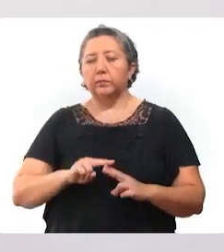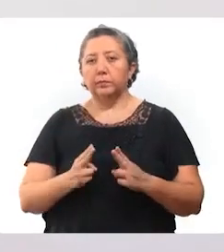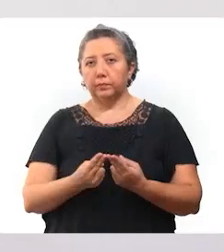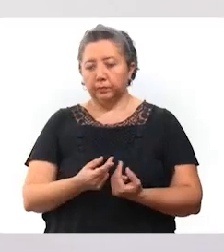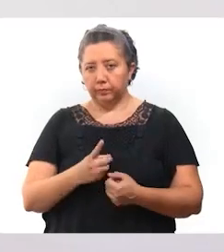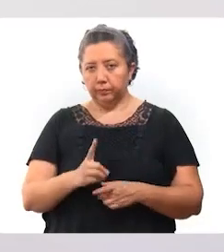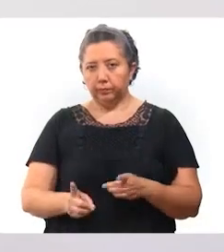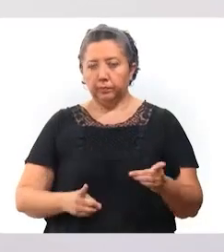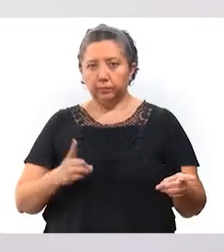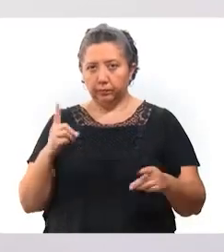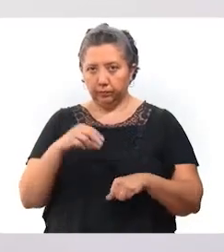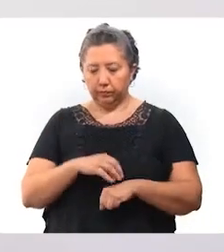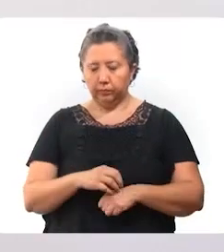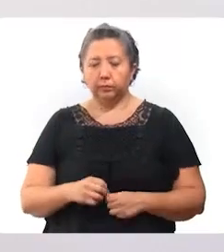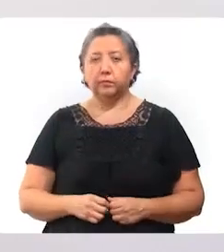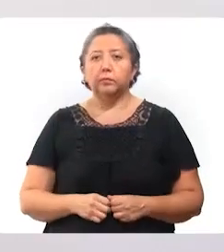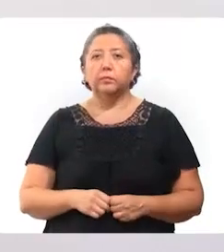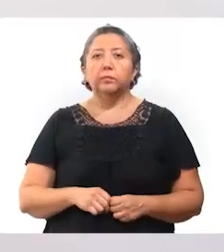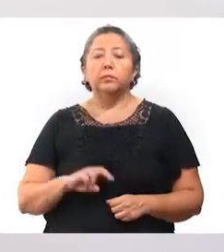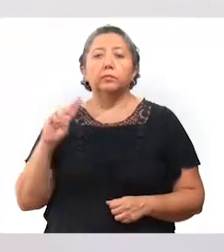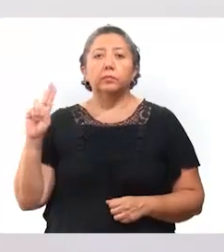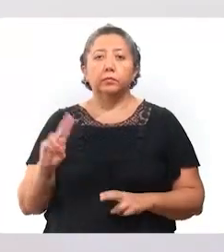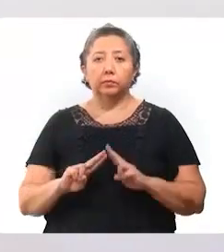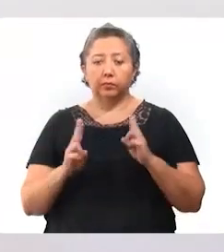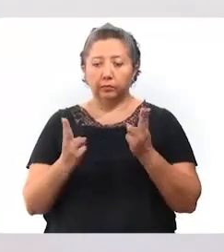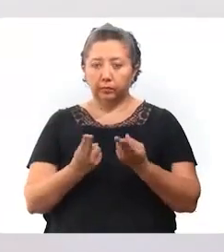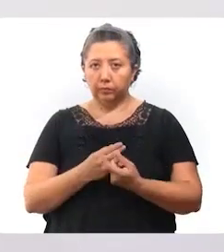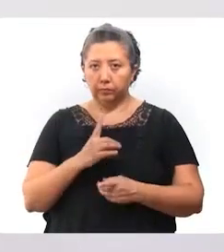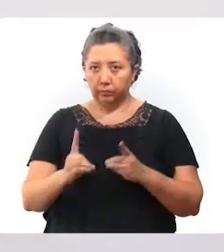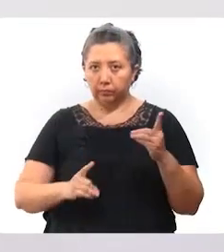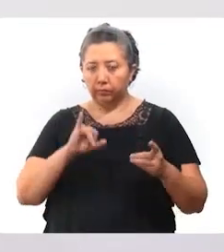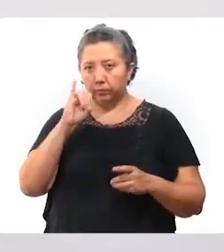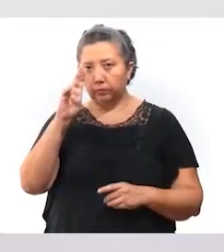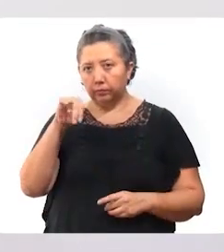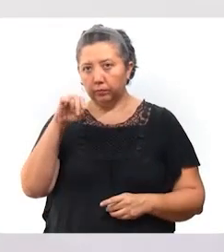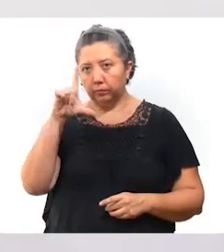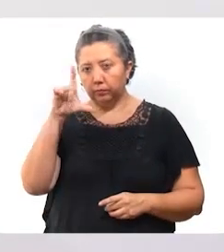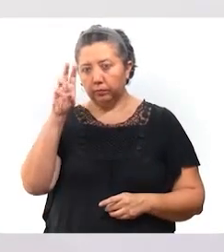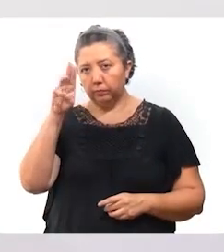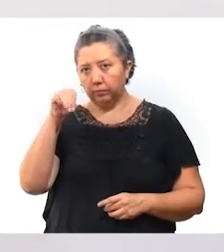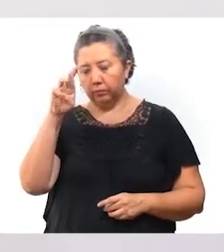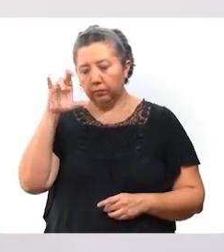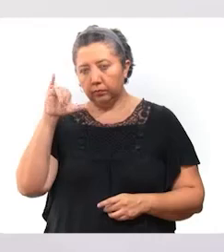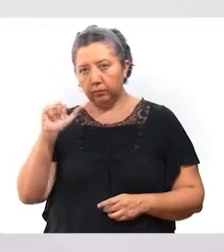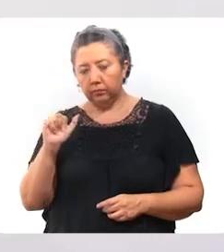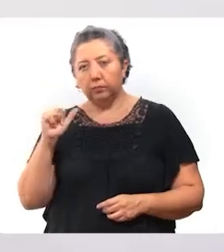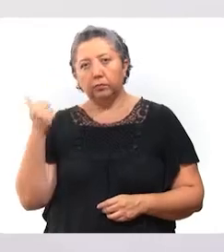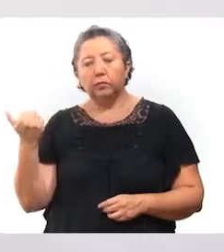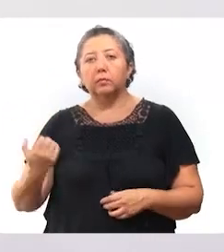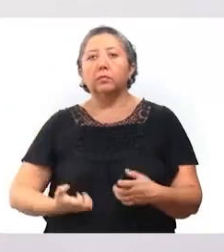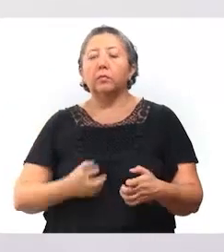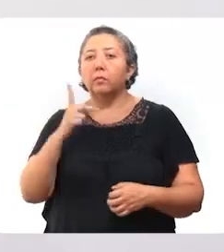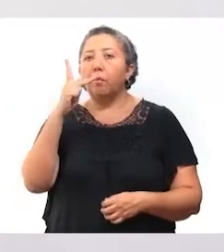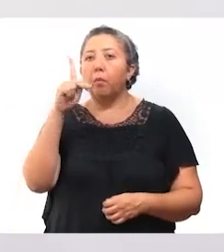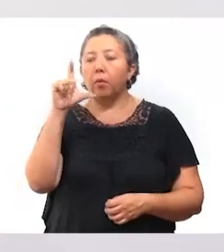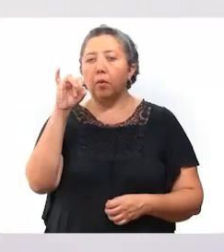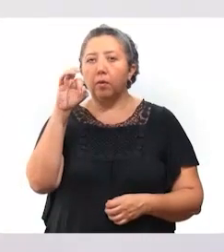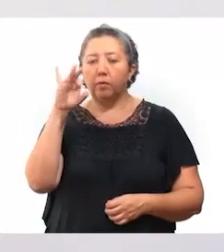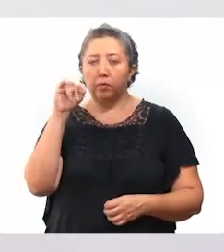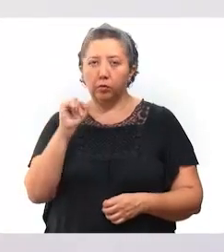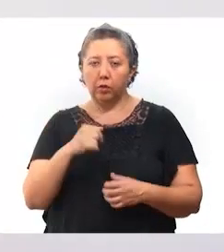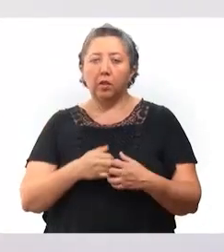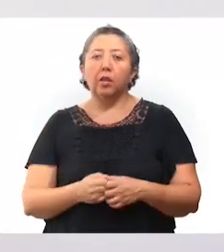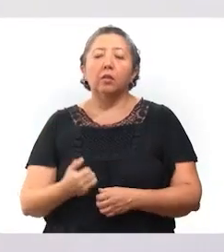Unidad Deportiva Cuculcán, la Unidad Deportiva Inalámbrica, el Gimnasio Polifuncional, el